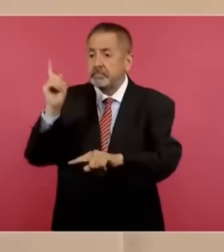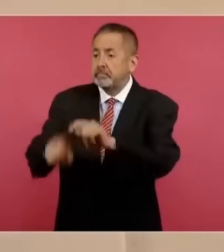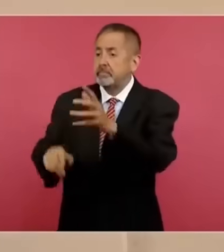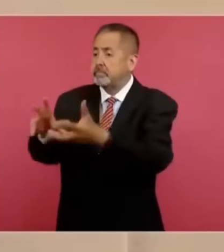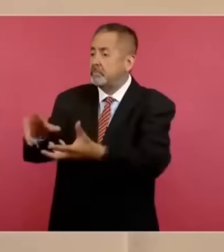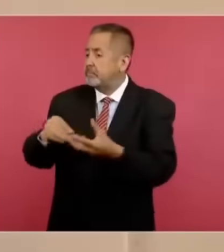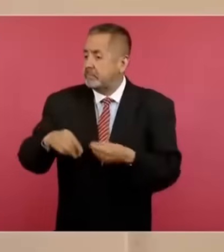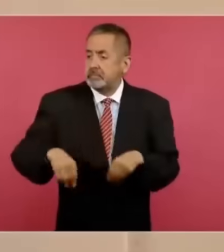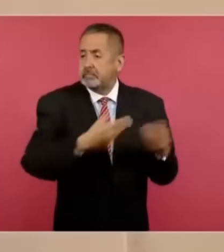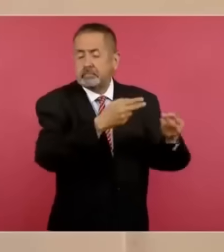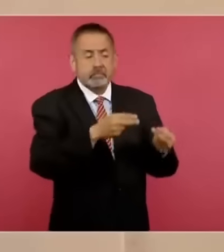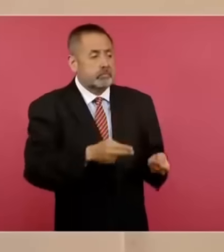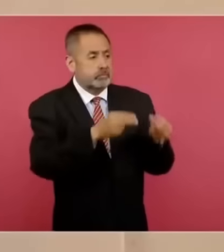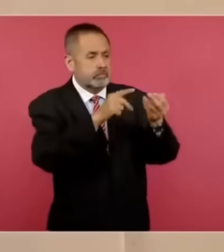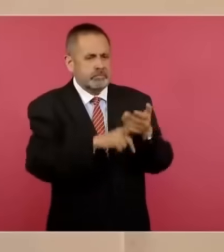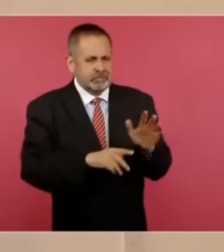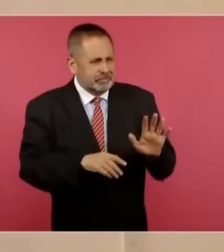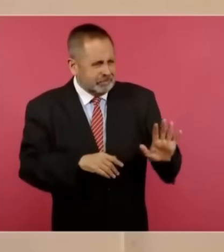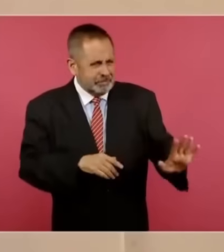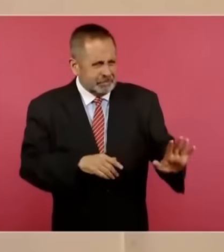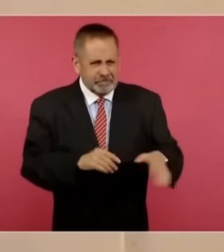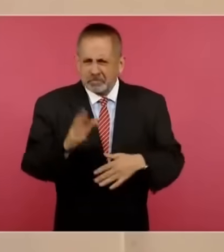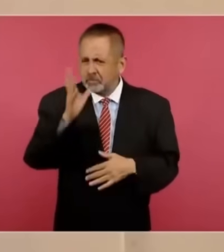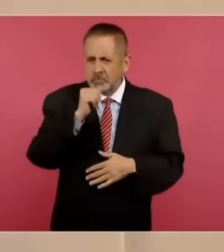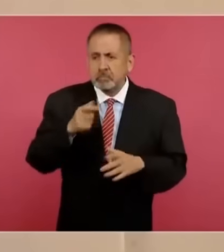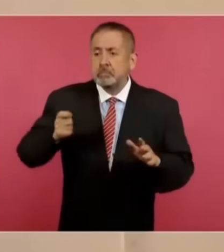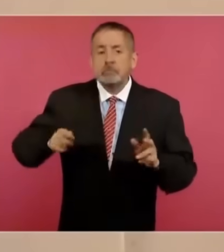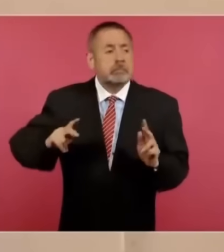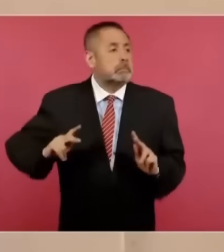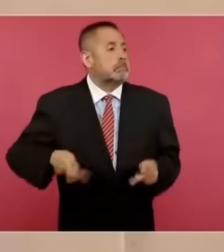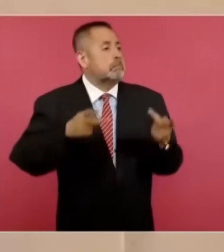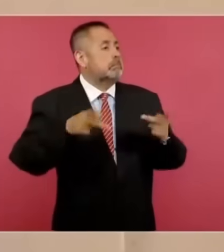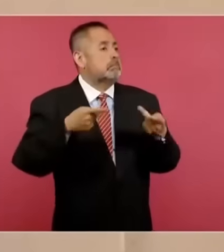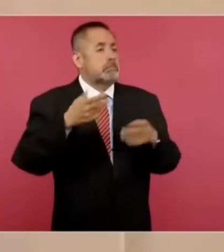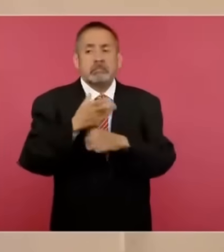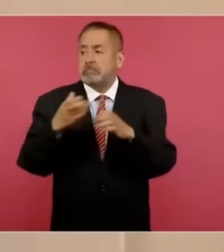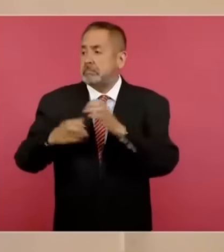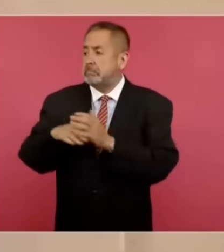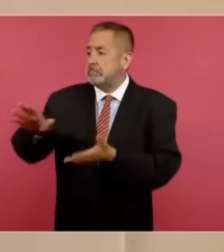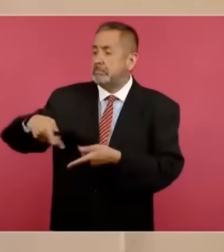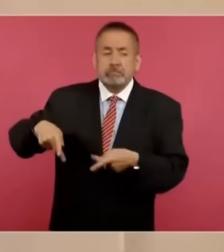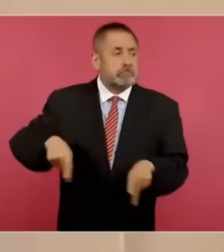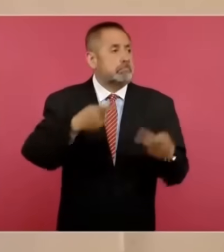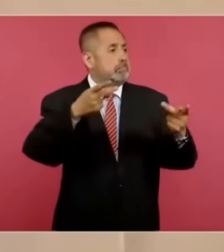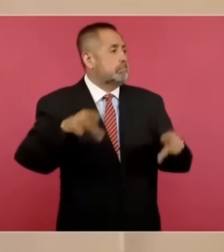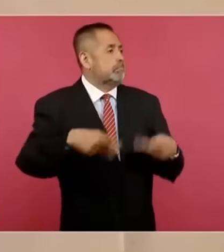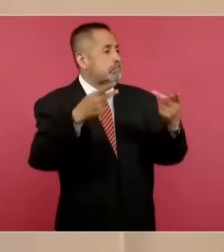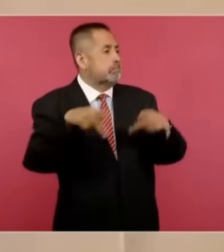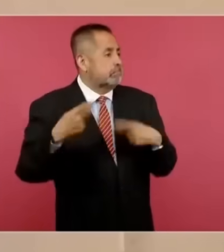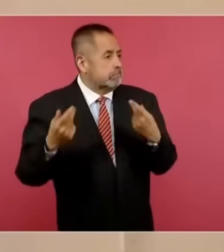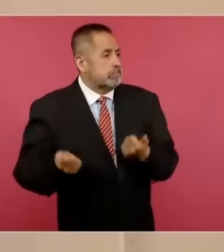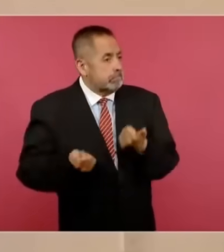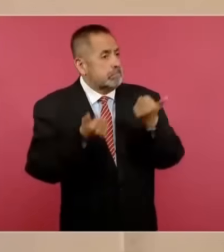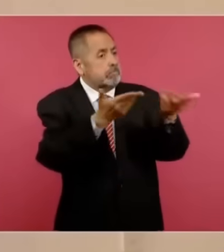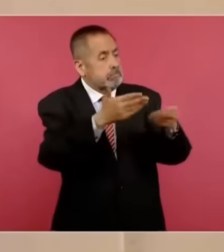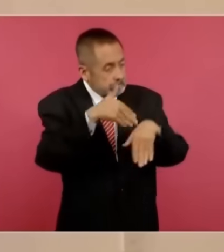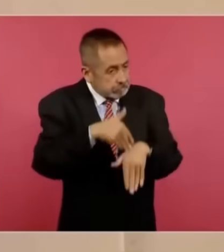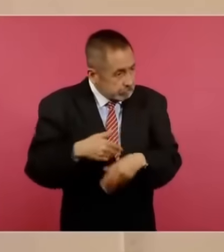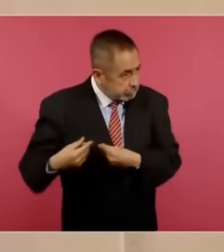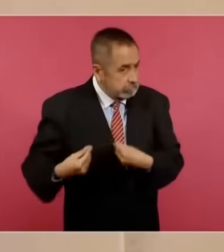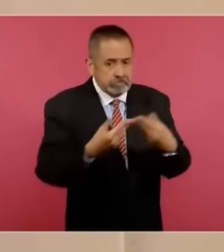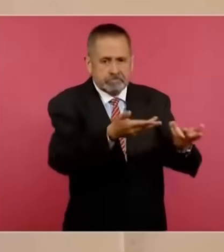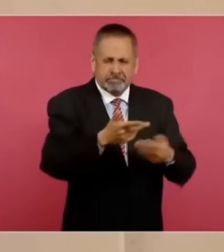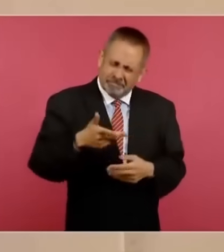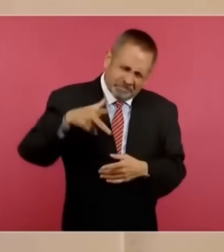país no implica una subasta pública de nuestros recursos naturales ni la entrega